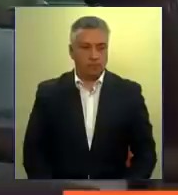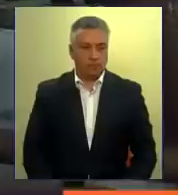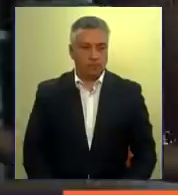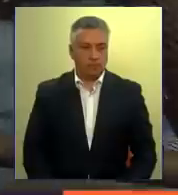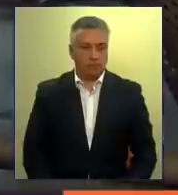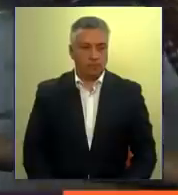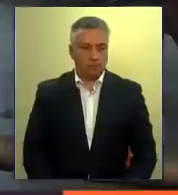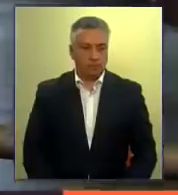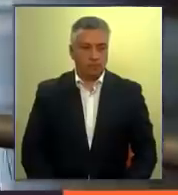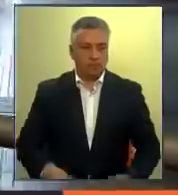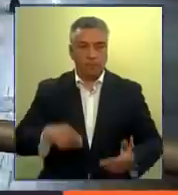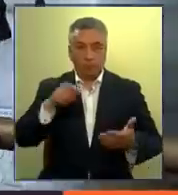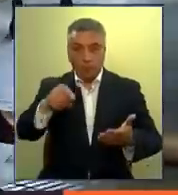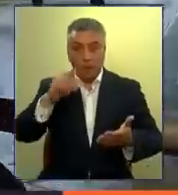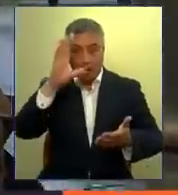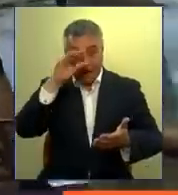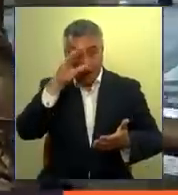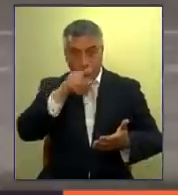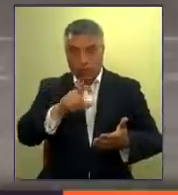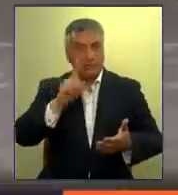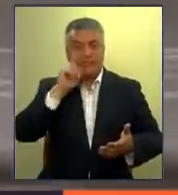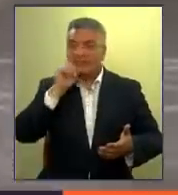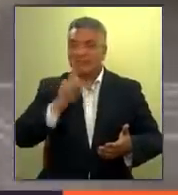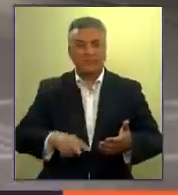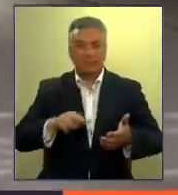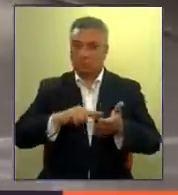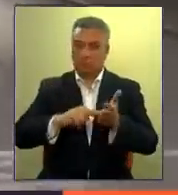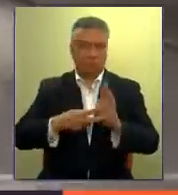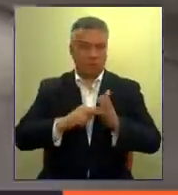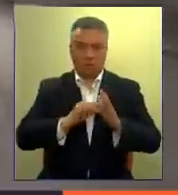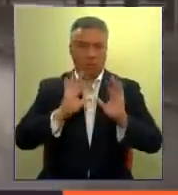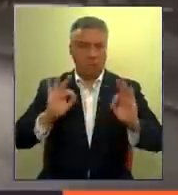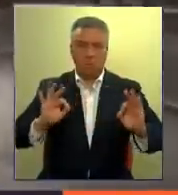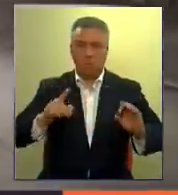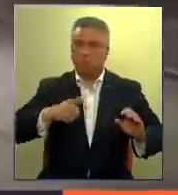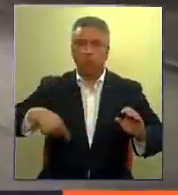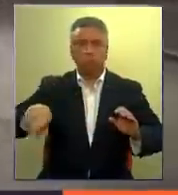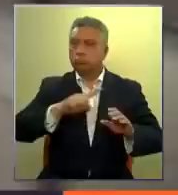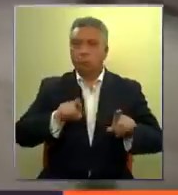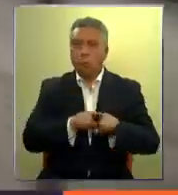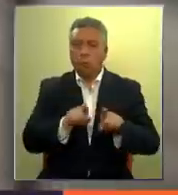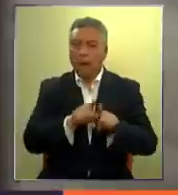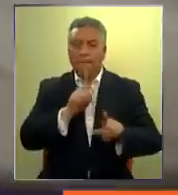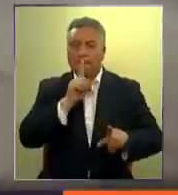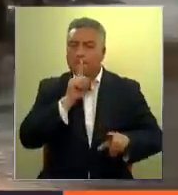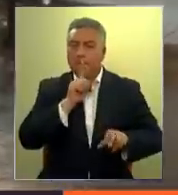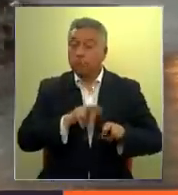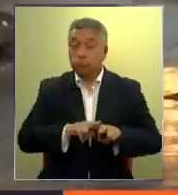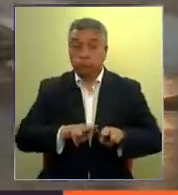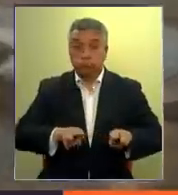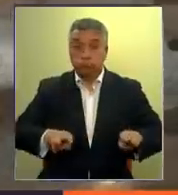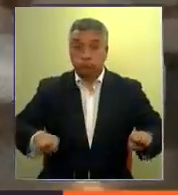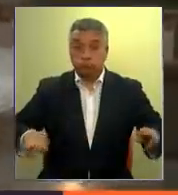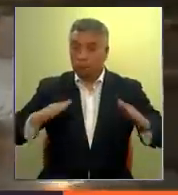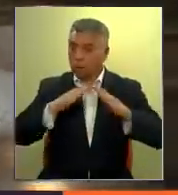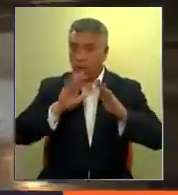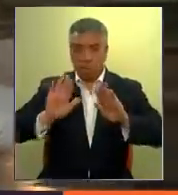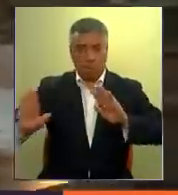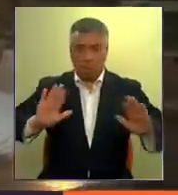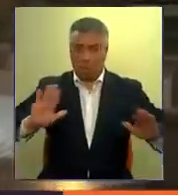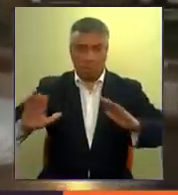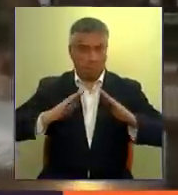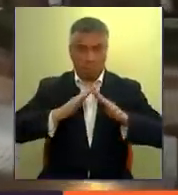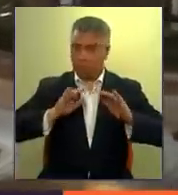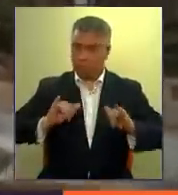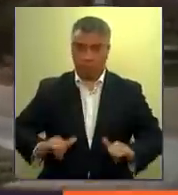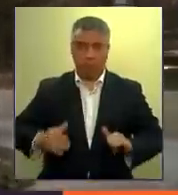La noche transcurre sin mayores contratiempos. La mayoría parece estar acatando las restricciones por la crisis sanitaria. Estos efectivos de